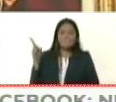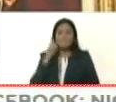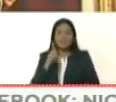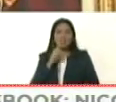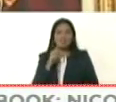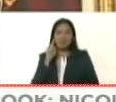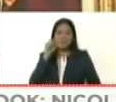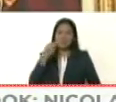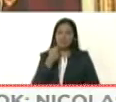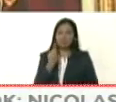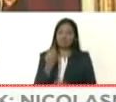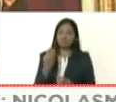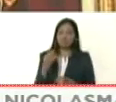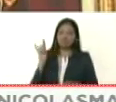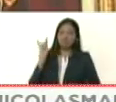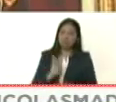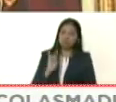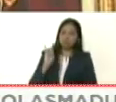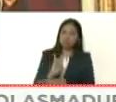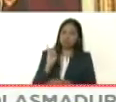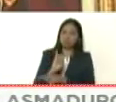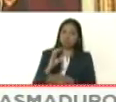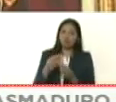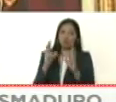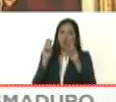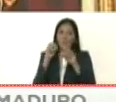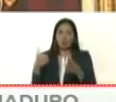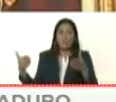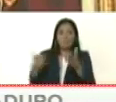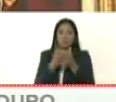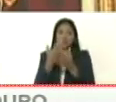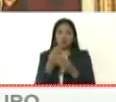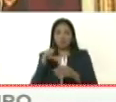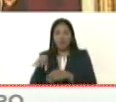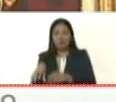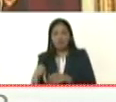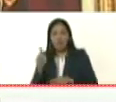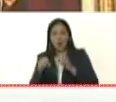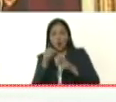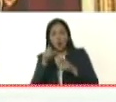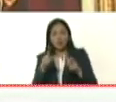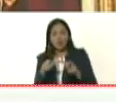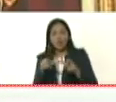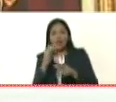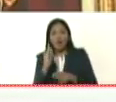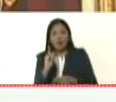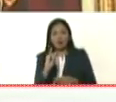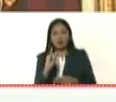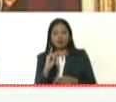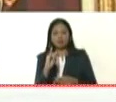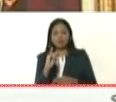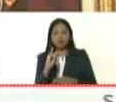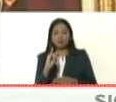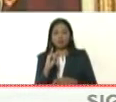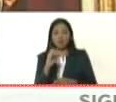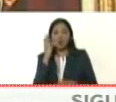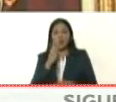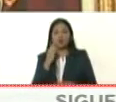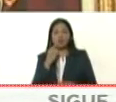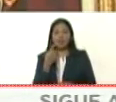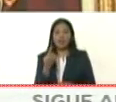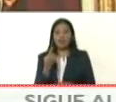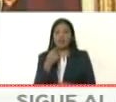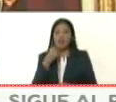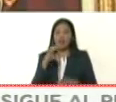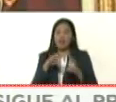han embaucado varias veces en supuestos golpes de Estado. A ustedes en Washington, señor Bolton, usted que le gusta que lo engañen y